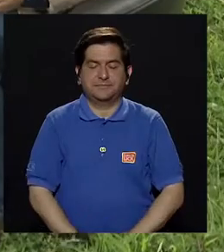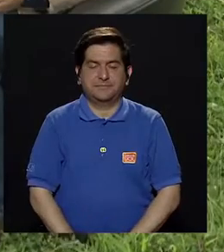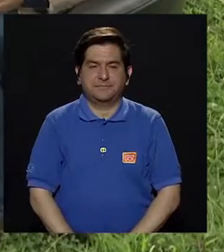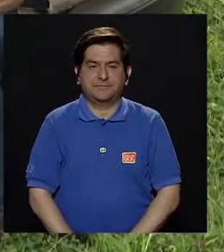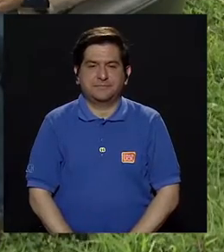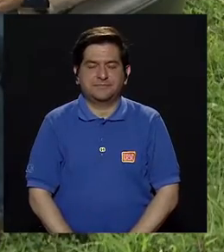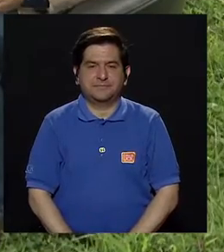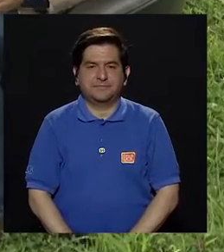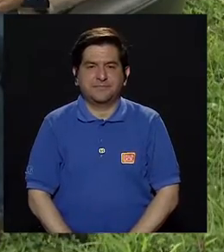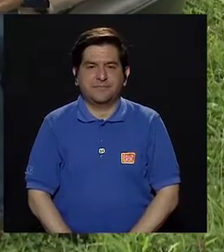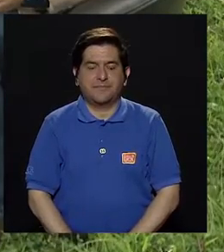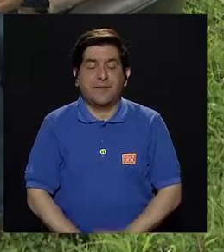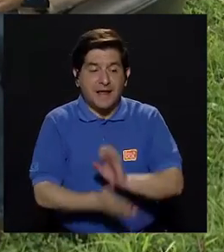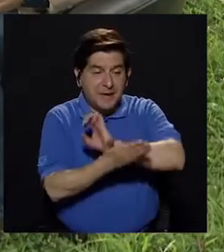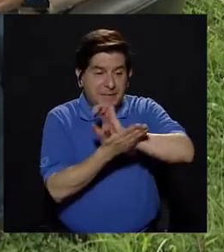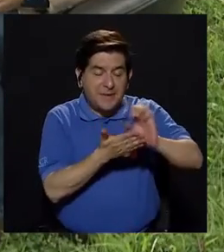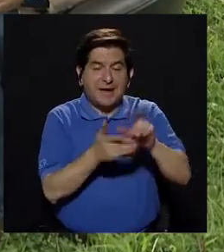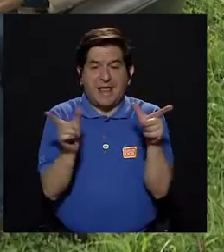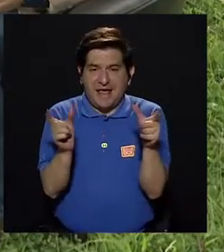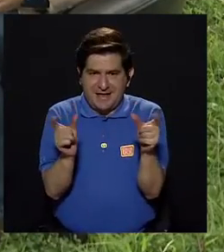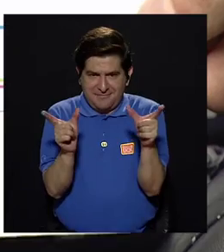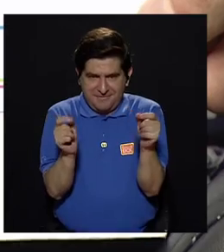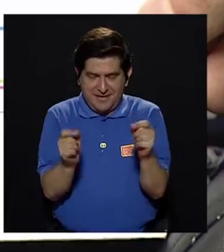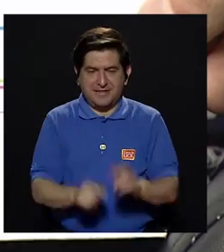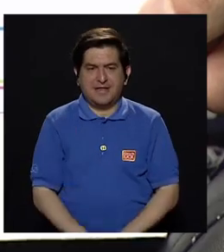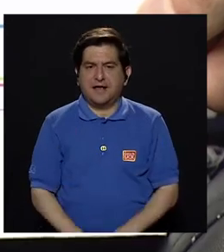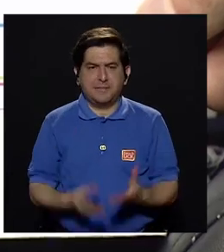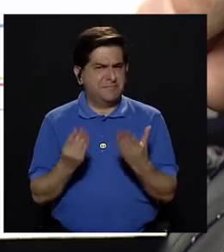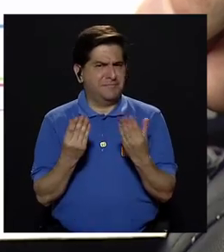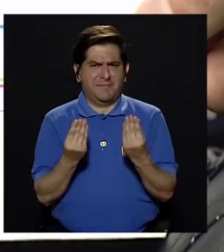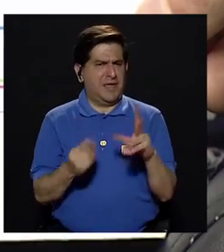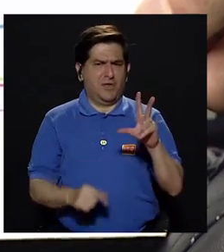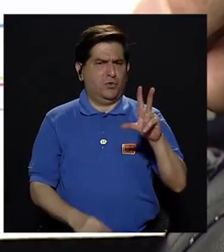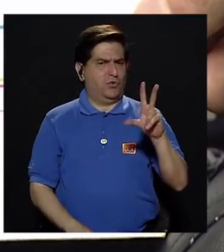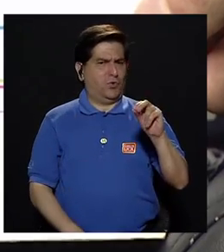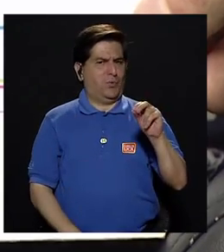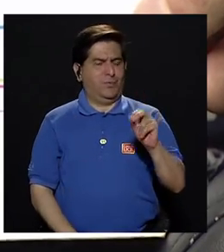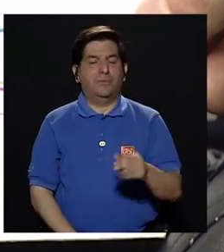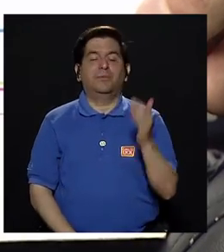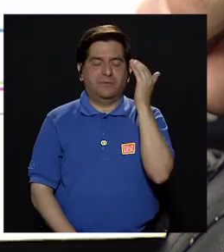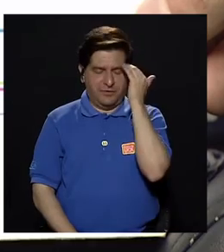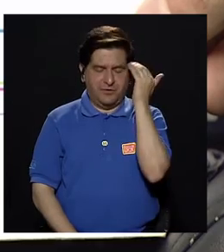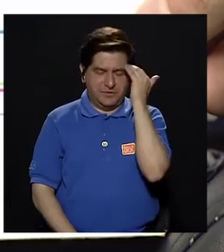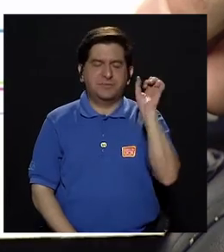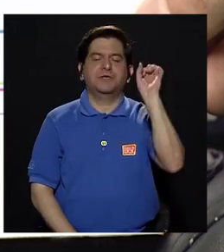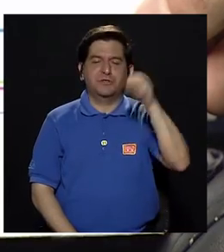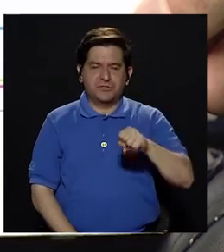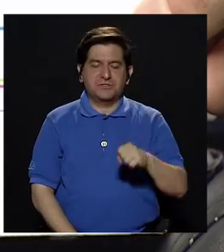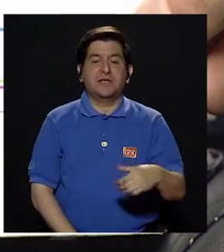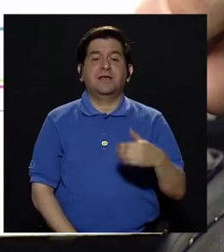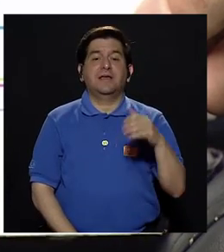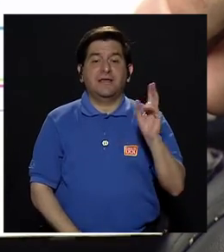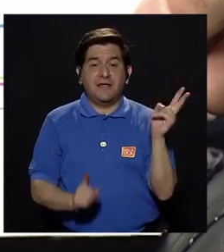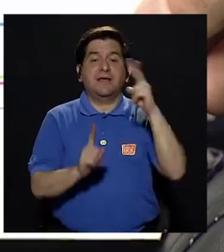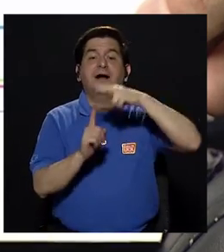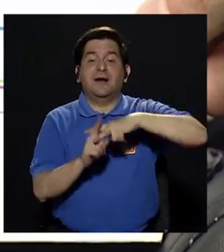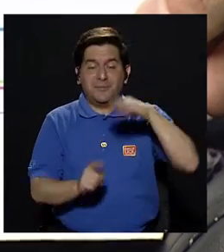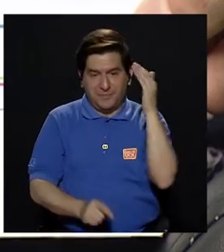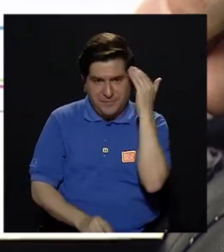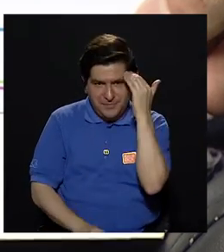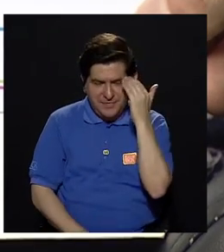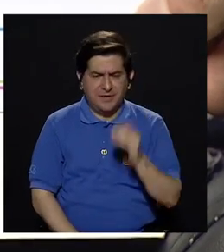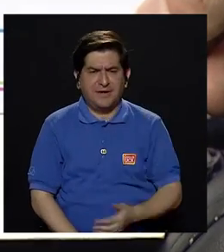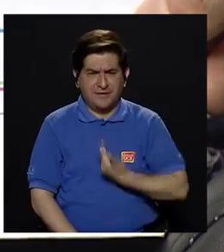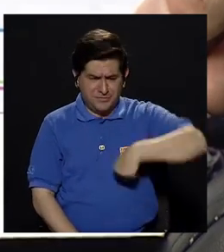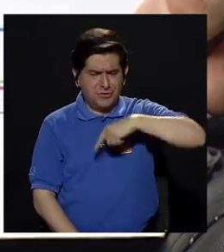que, para prevenir el cáncer no es el miedo, sino el conocimiento, ¿verdad? Y apropiarse de ese conocimiento. Si